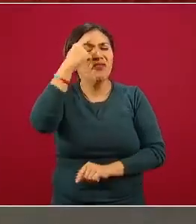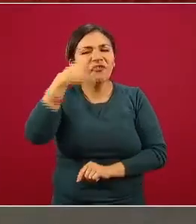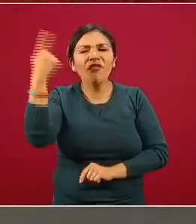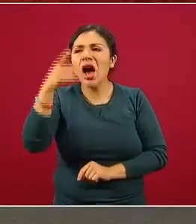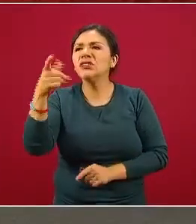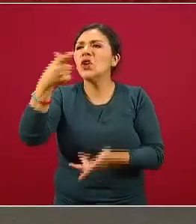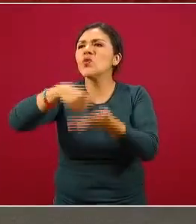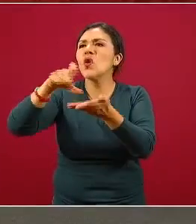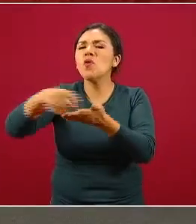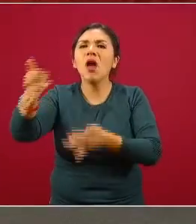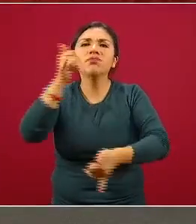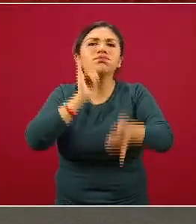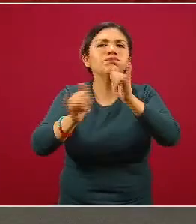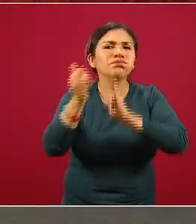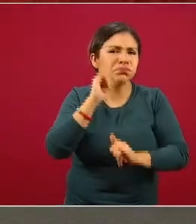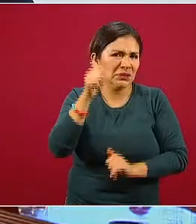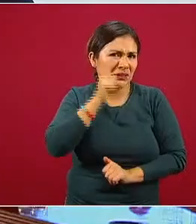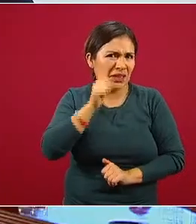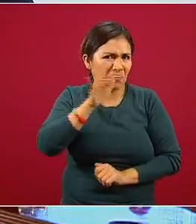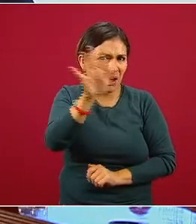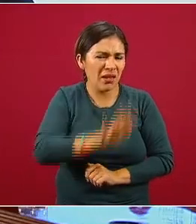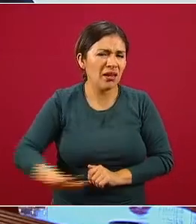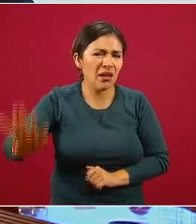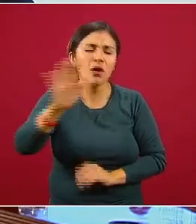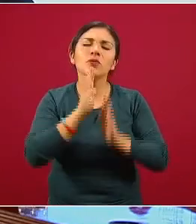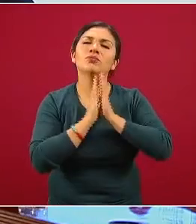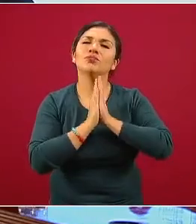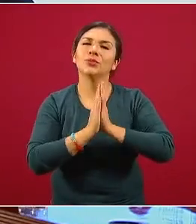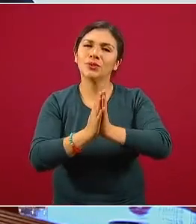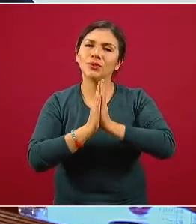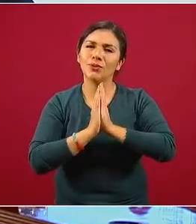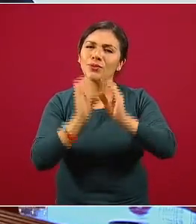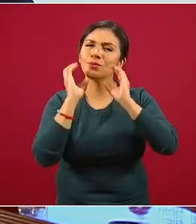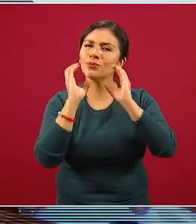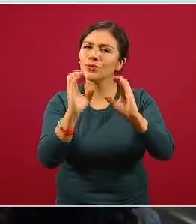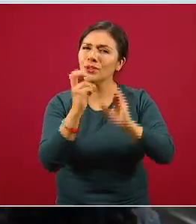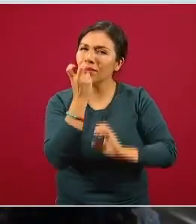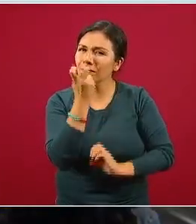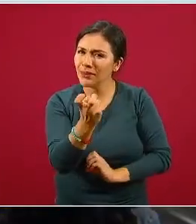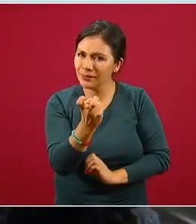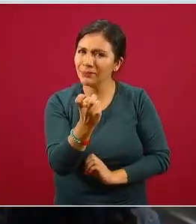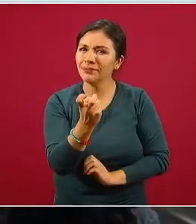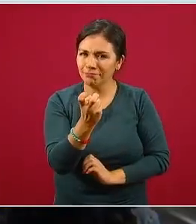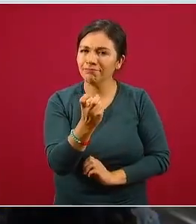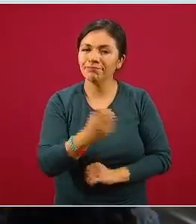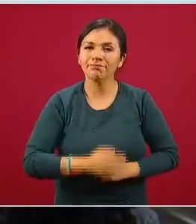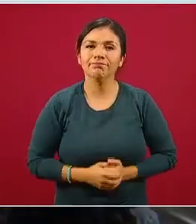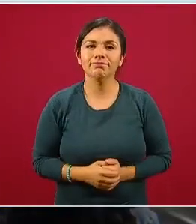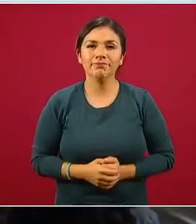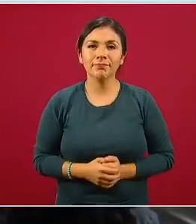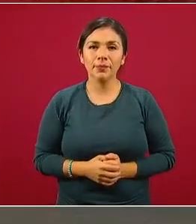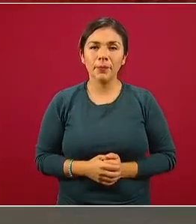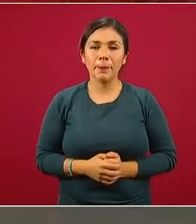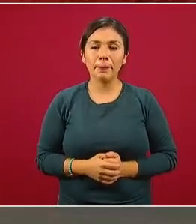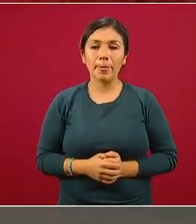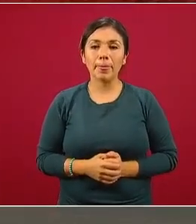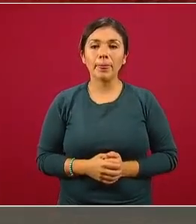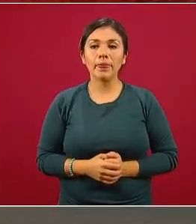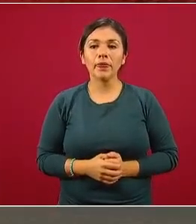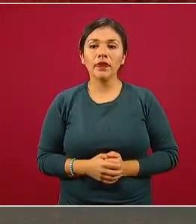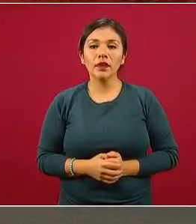está a lo largo de toda la población. Por favor, tengan cuidado con el uso del alcohol.